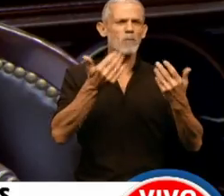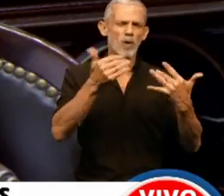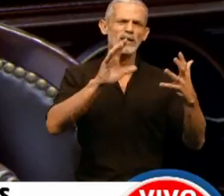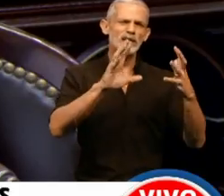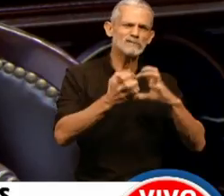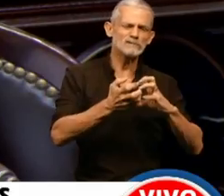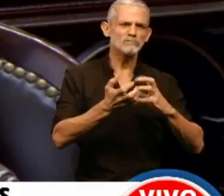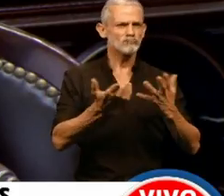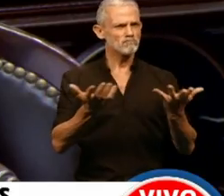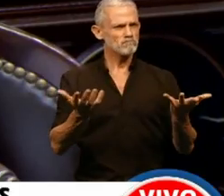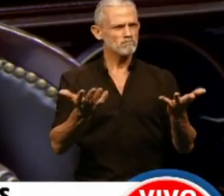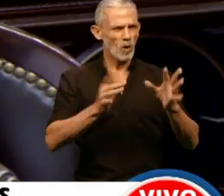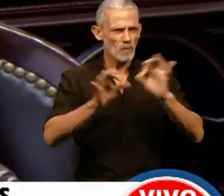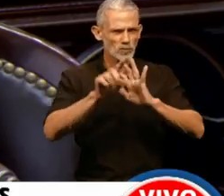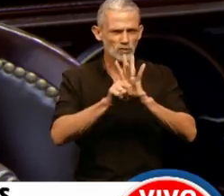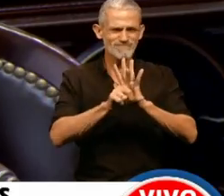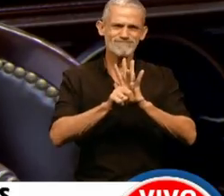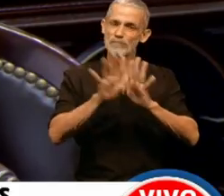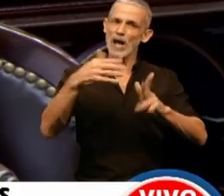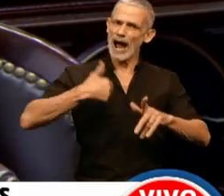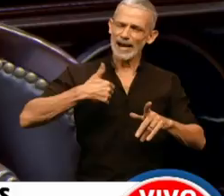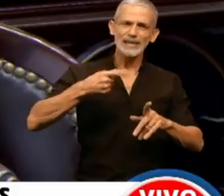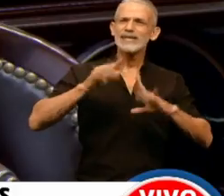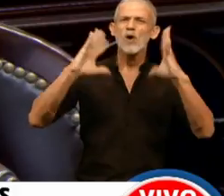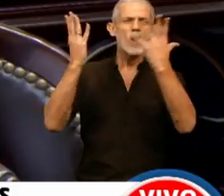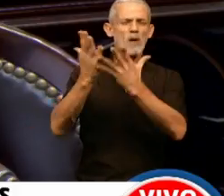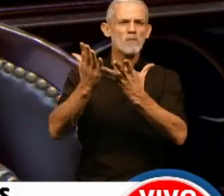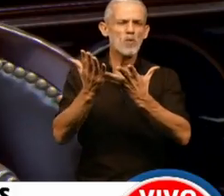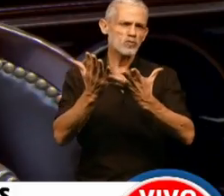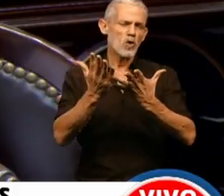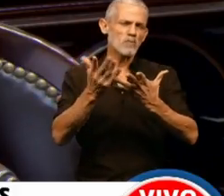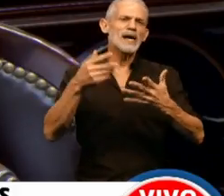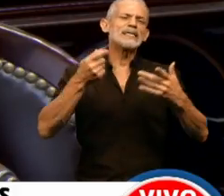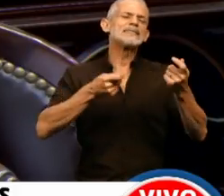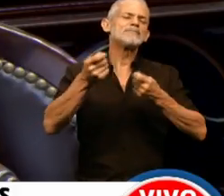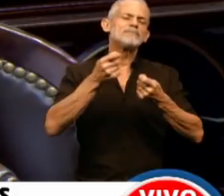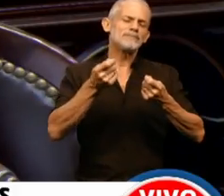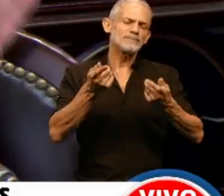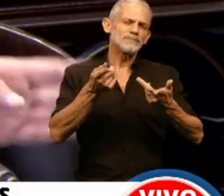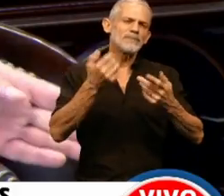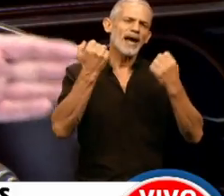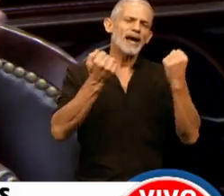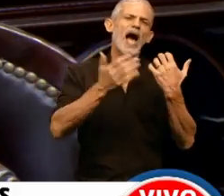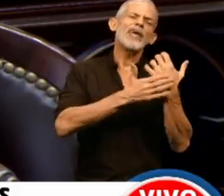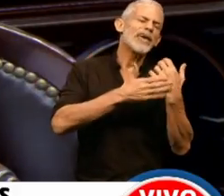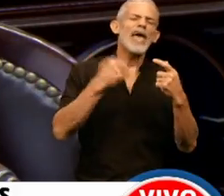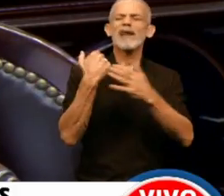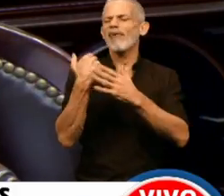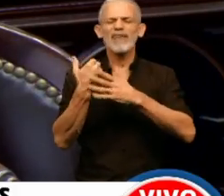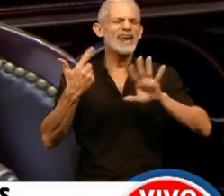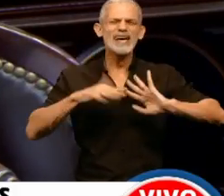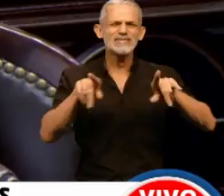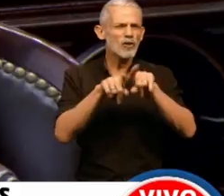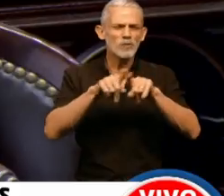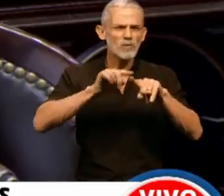y por suerte ni en la argentina ni en el mundo hay duda en la teoría económica de izquierda de centro o de